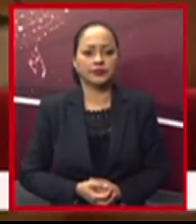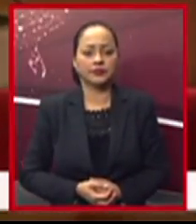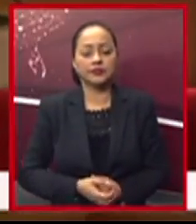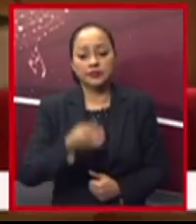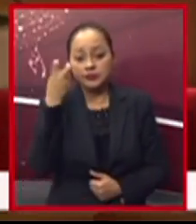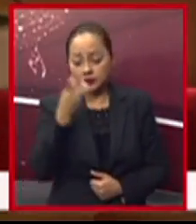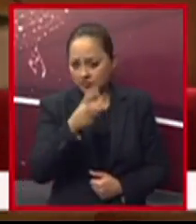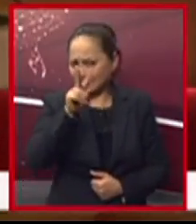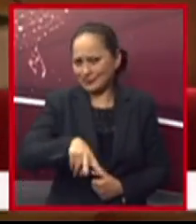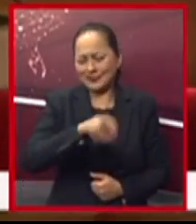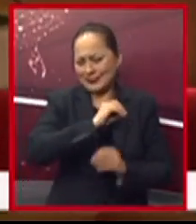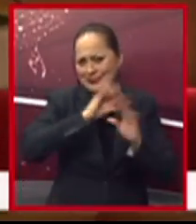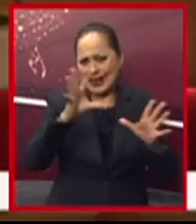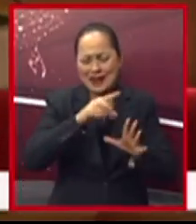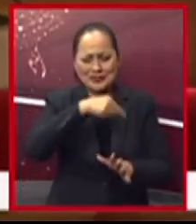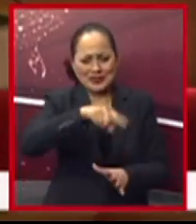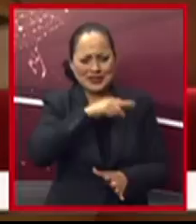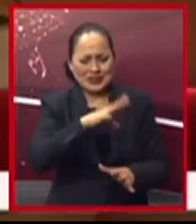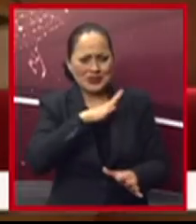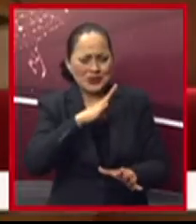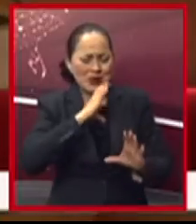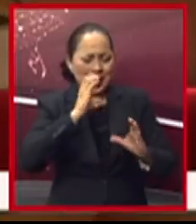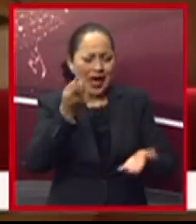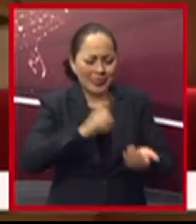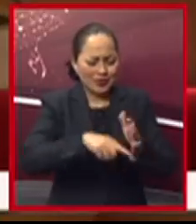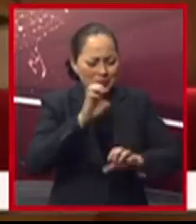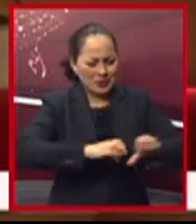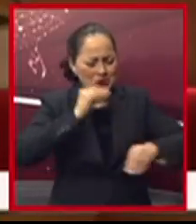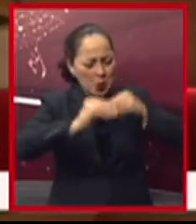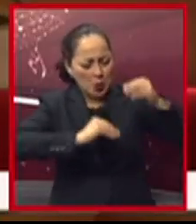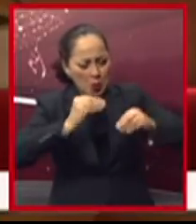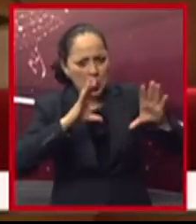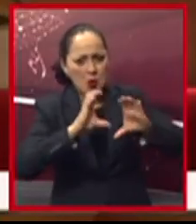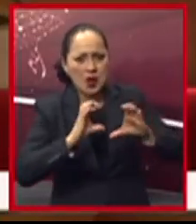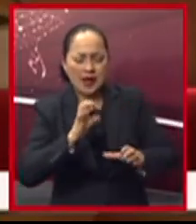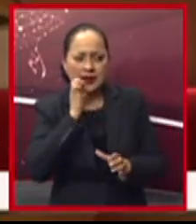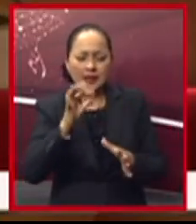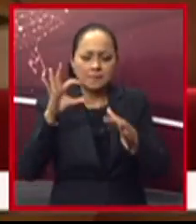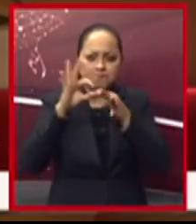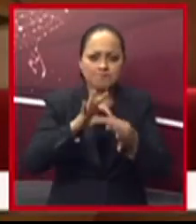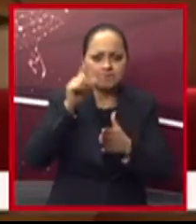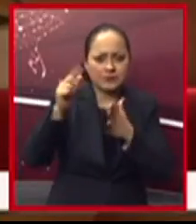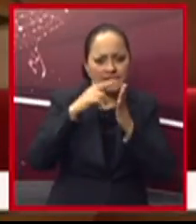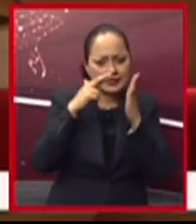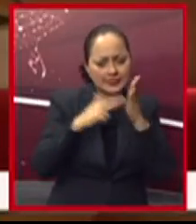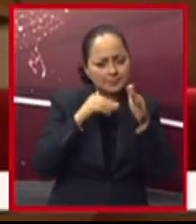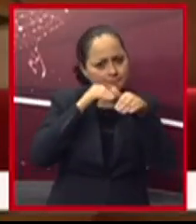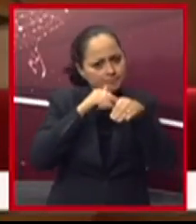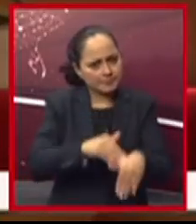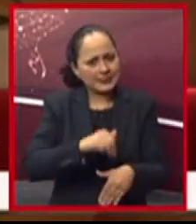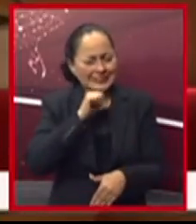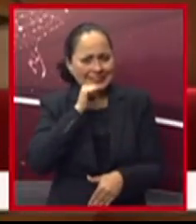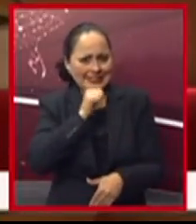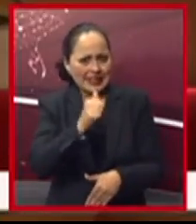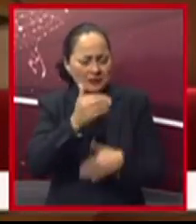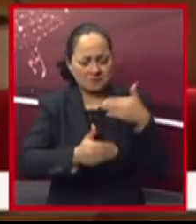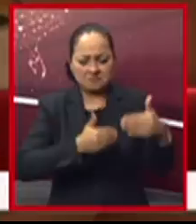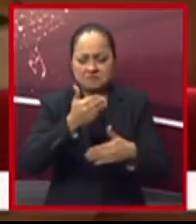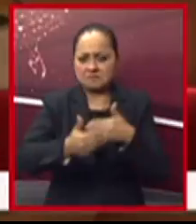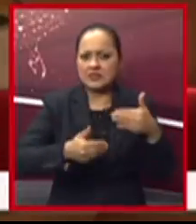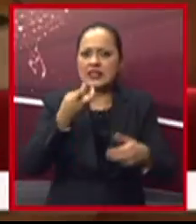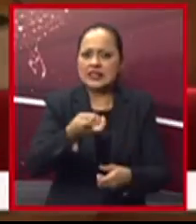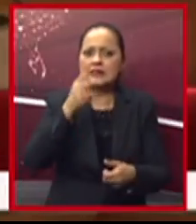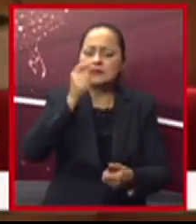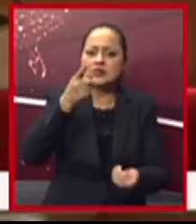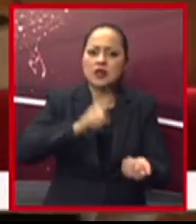Es claro que se descuidó el mantenimiento, no se apegaron a los lineamientos y normatividad establecida en el